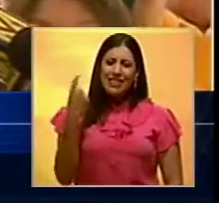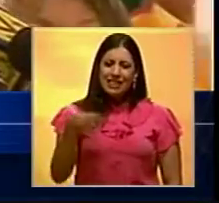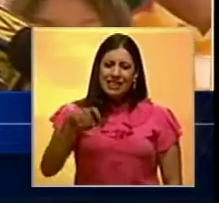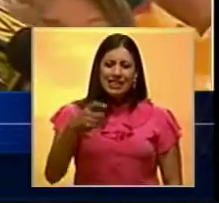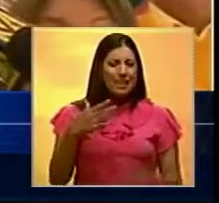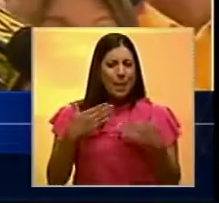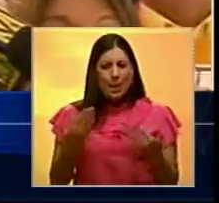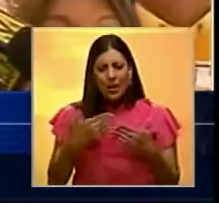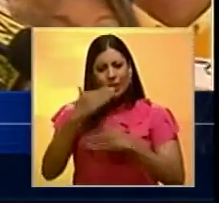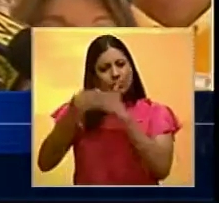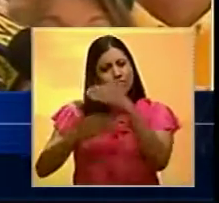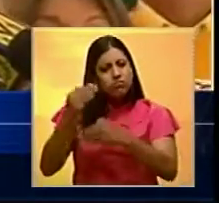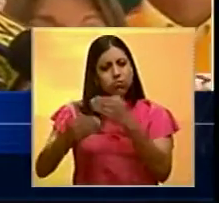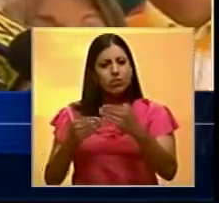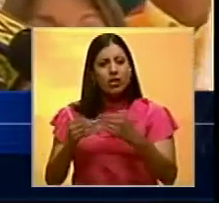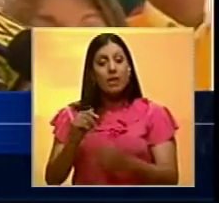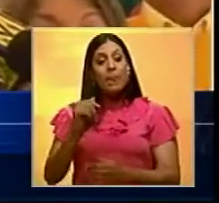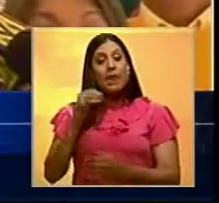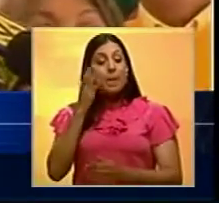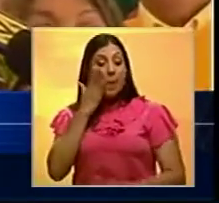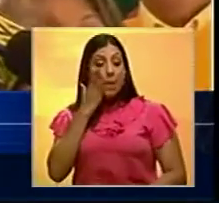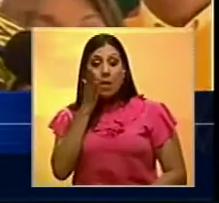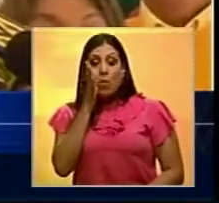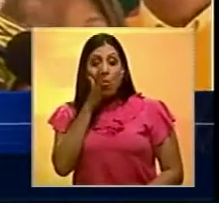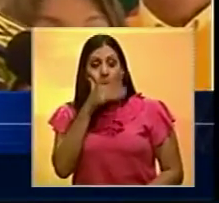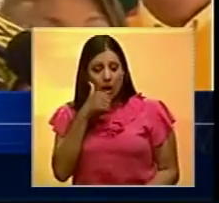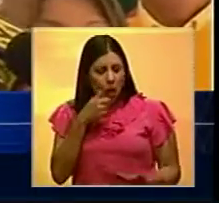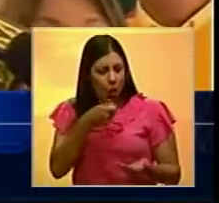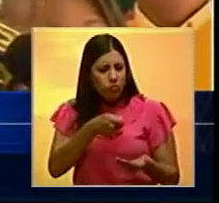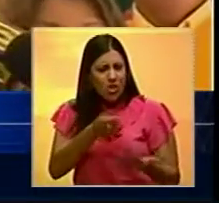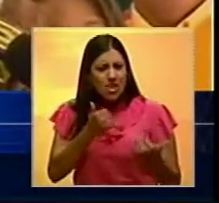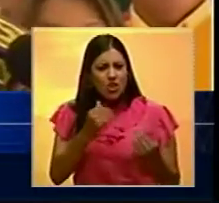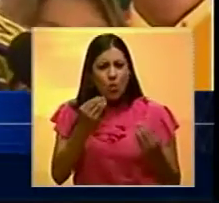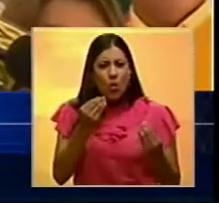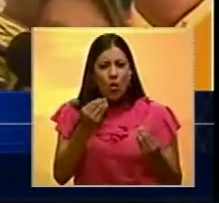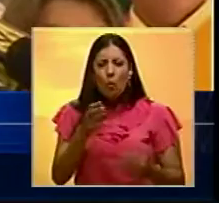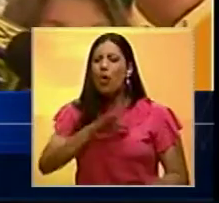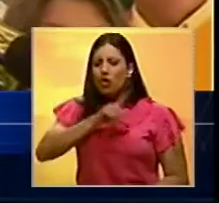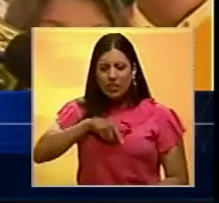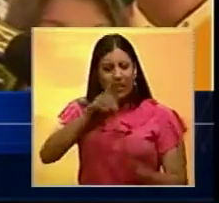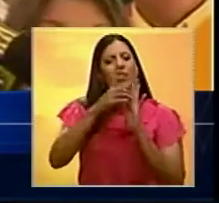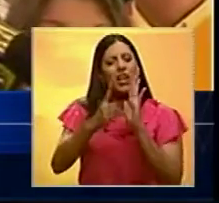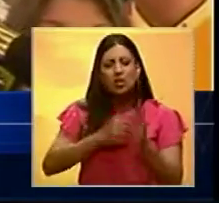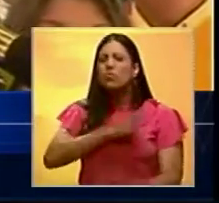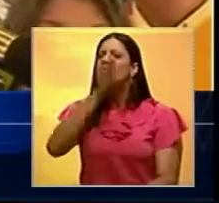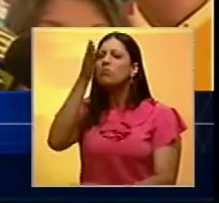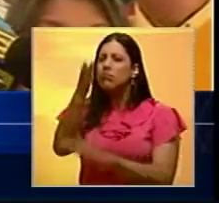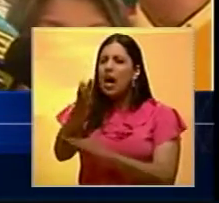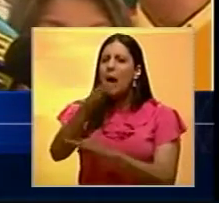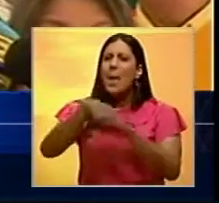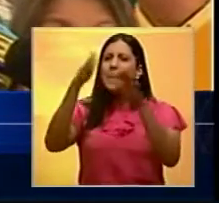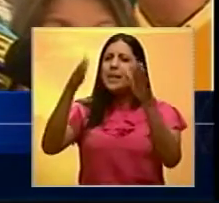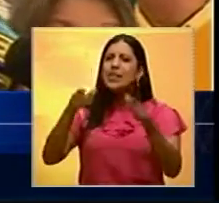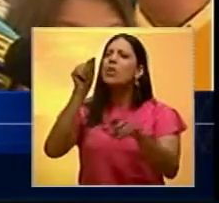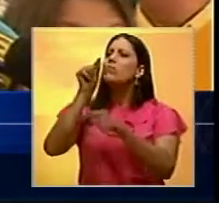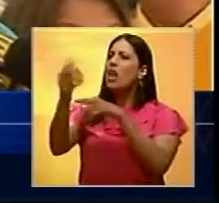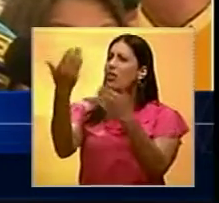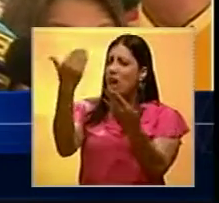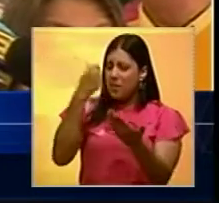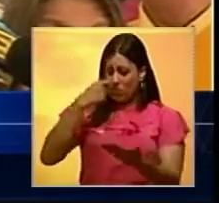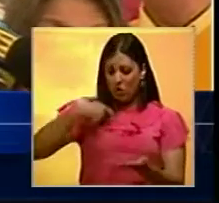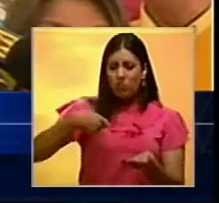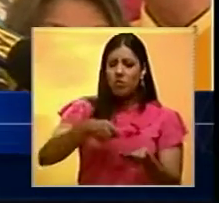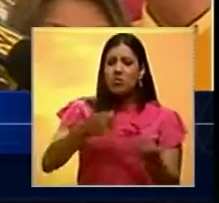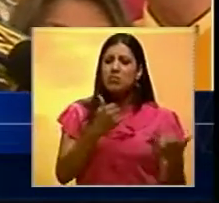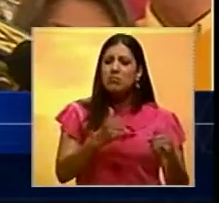que podamos echar para adelante. Que una madre que no tiene que darle de comer a su hijo tiene derecho a ir a un ministerio a exigir que